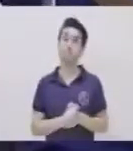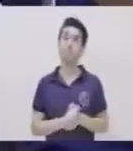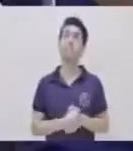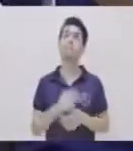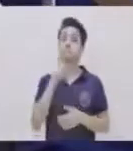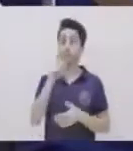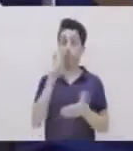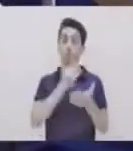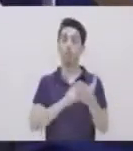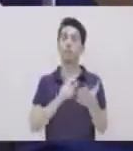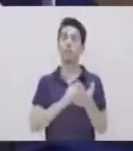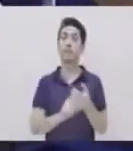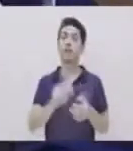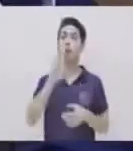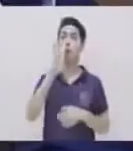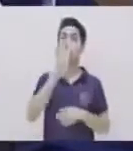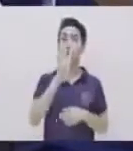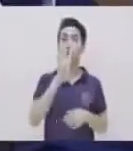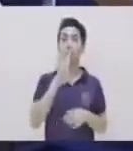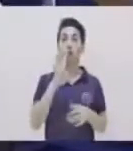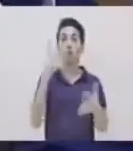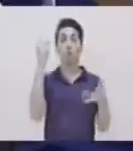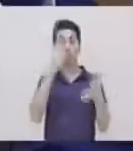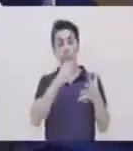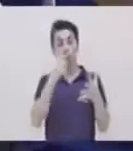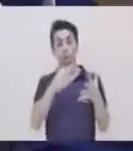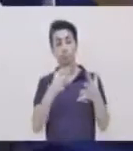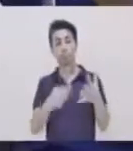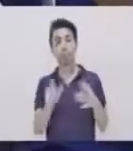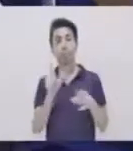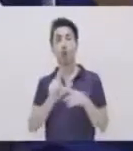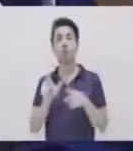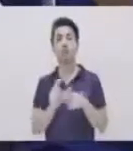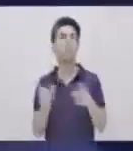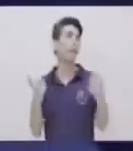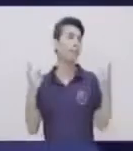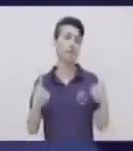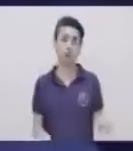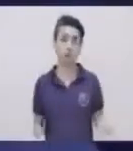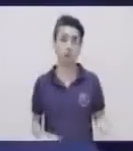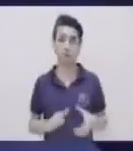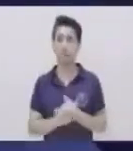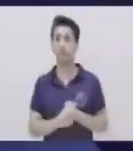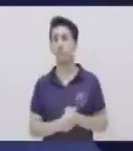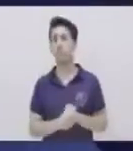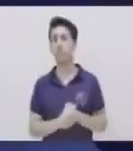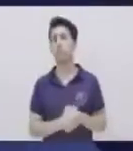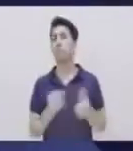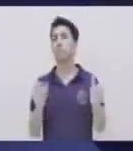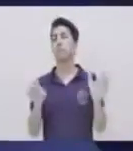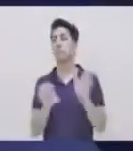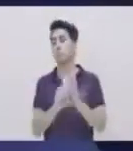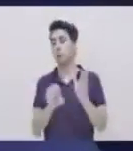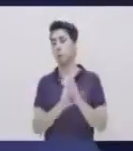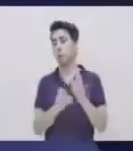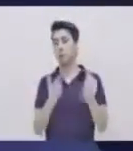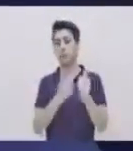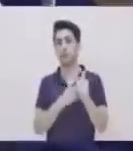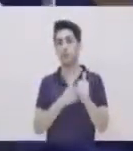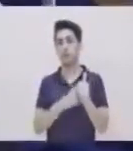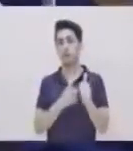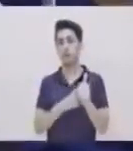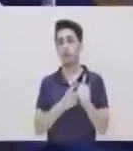Entonces, vamos a escribir 4 eventos que sucedieron. Por ejemplo,